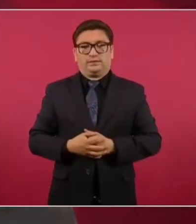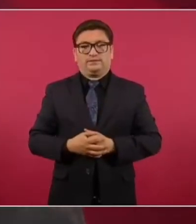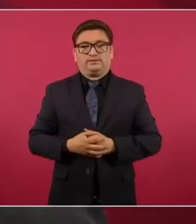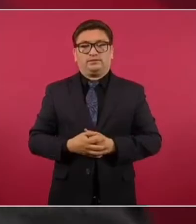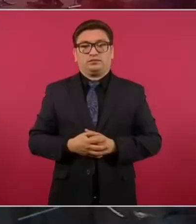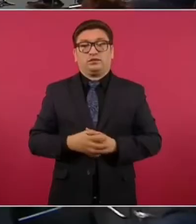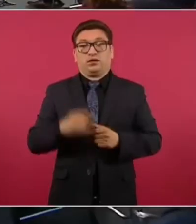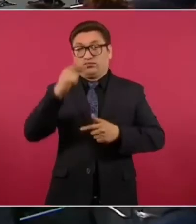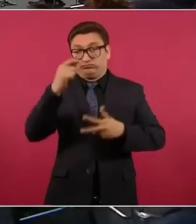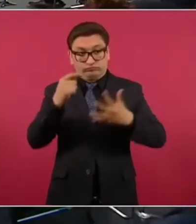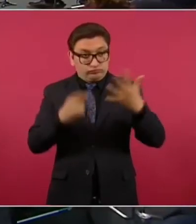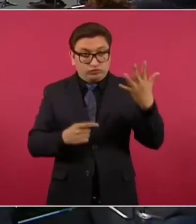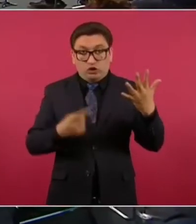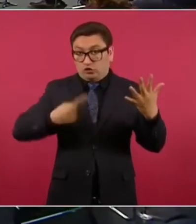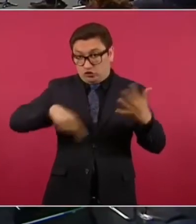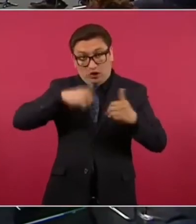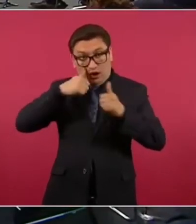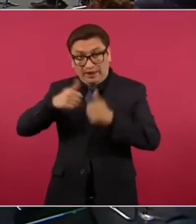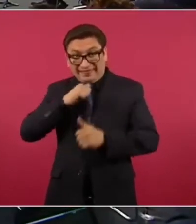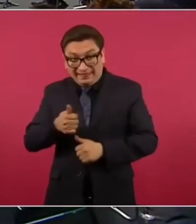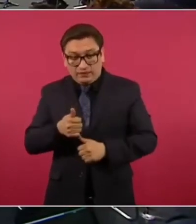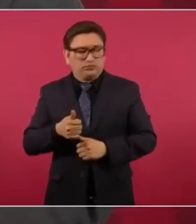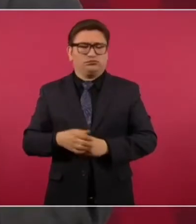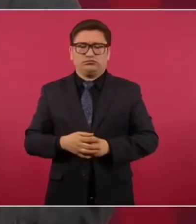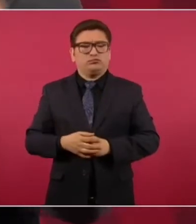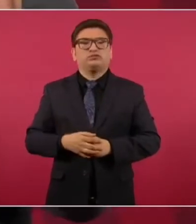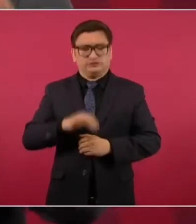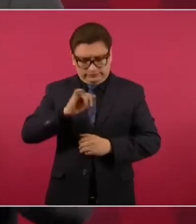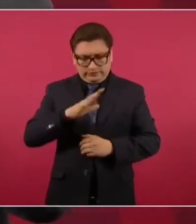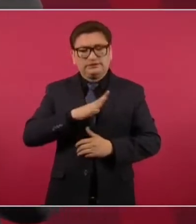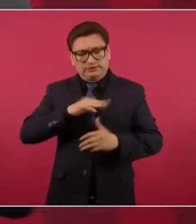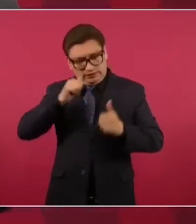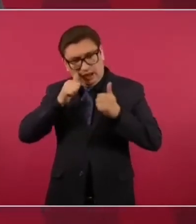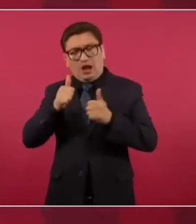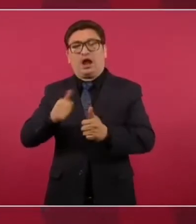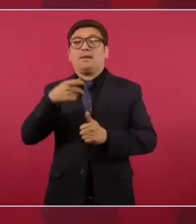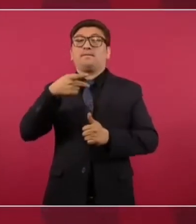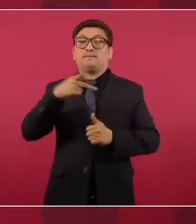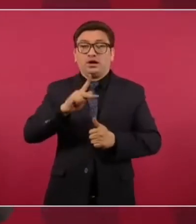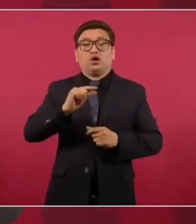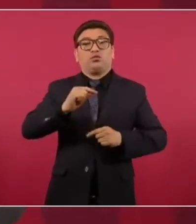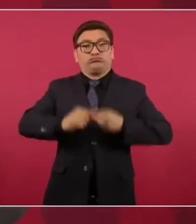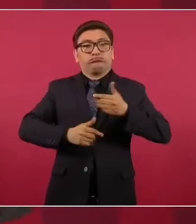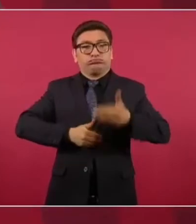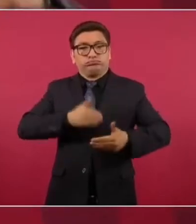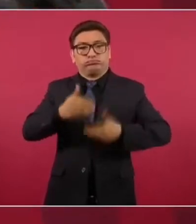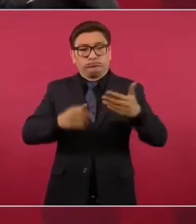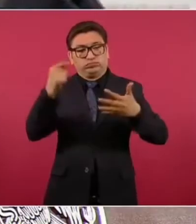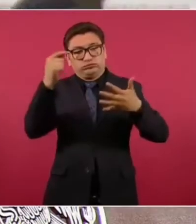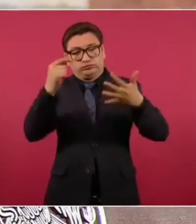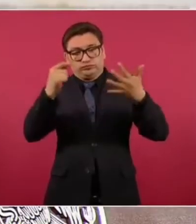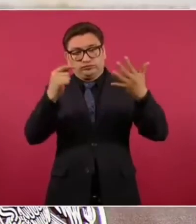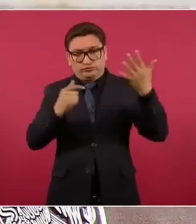No quiere decir que no lo estemos atendiendo, pero vamos de acuerdo pues